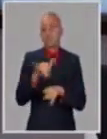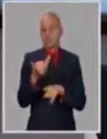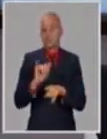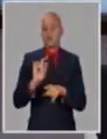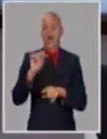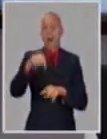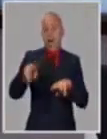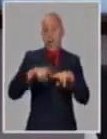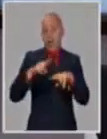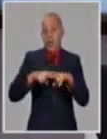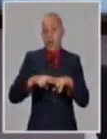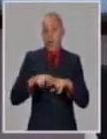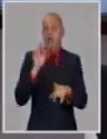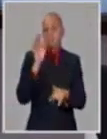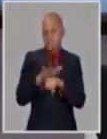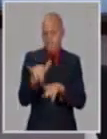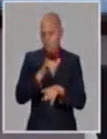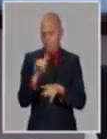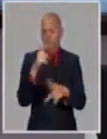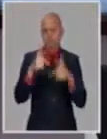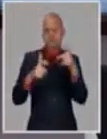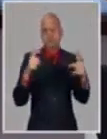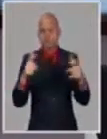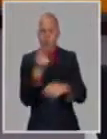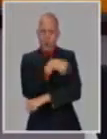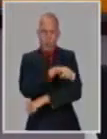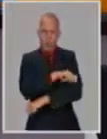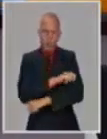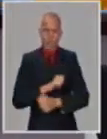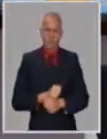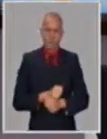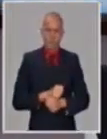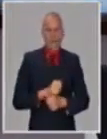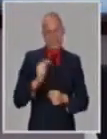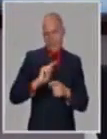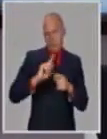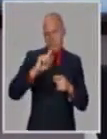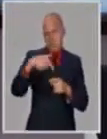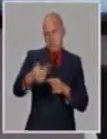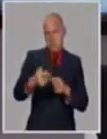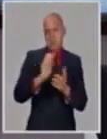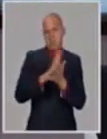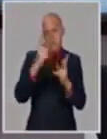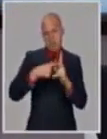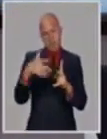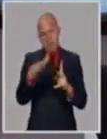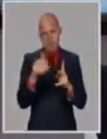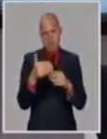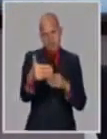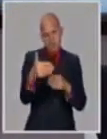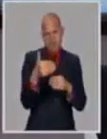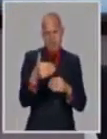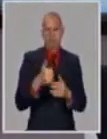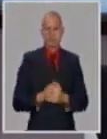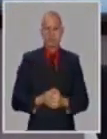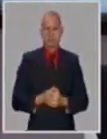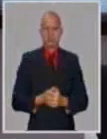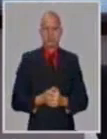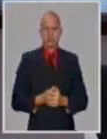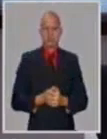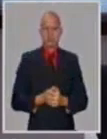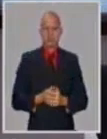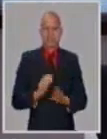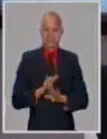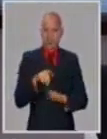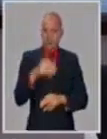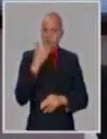de La Habana, donde ya vamos a vacunar. Y yo creo que eso es conveniente hacerlo, porque así vamos engrasando, porque además estos estudios también nos